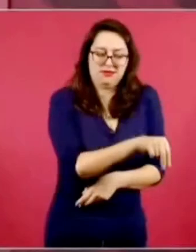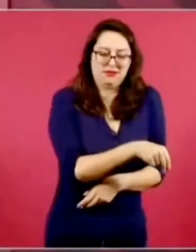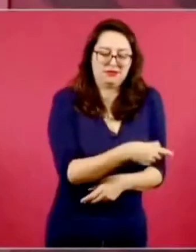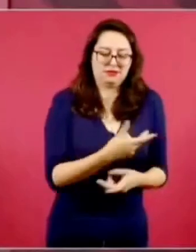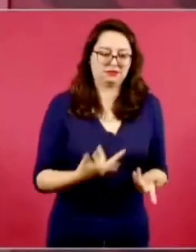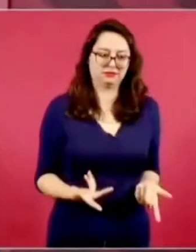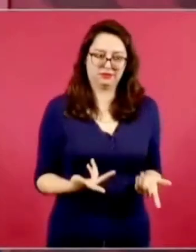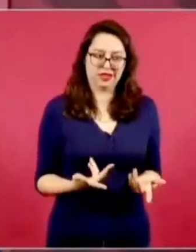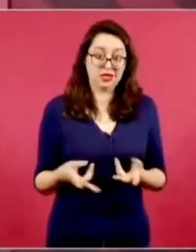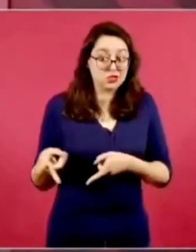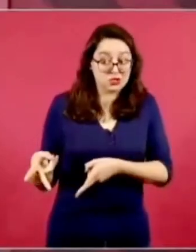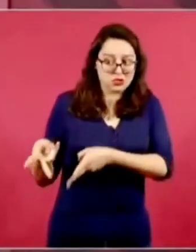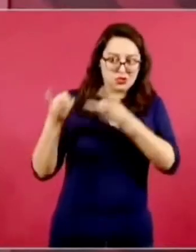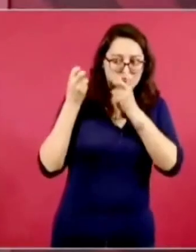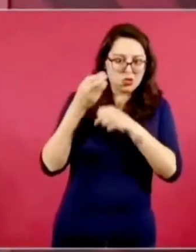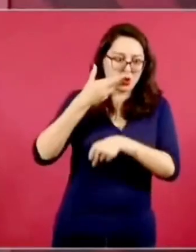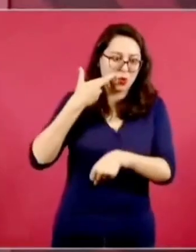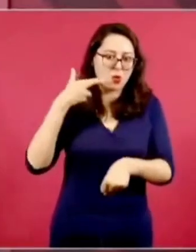asaltaban.